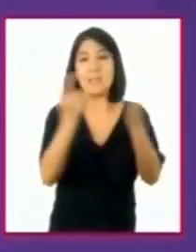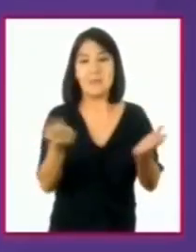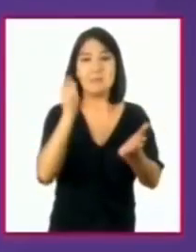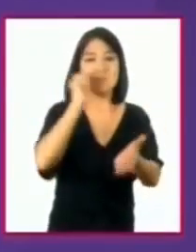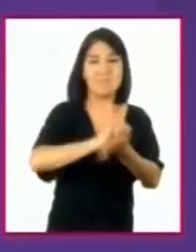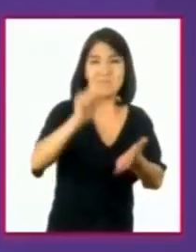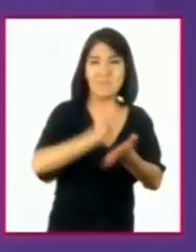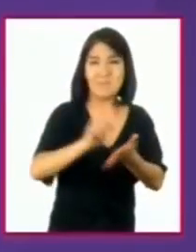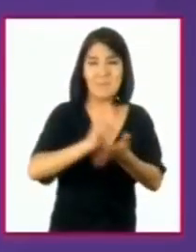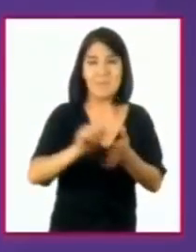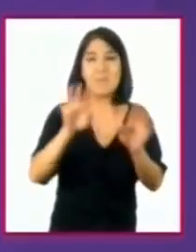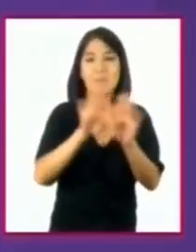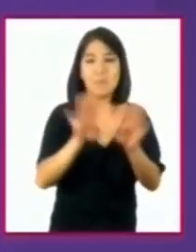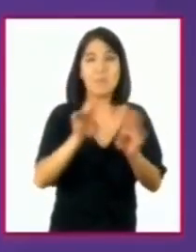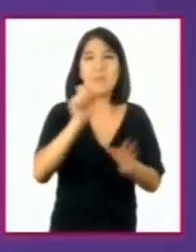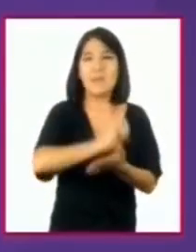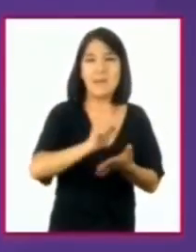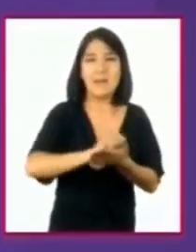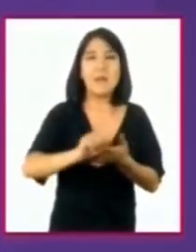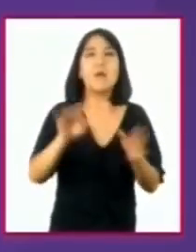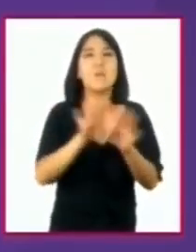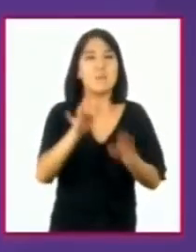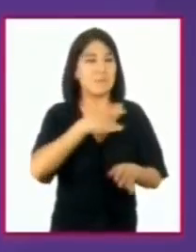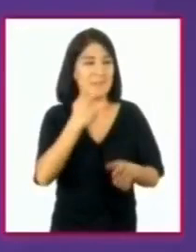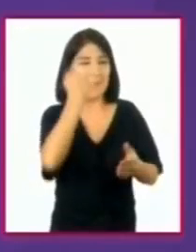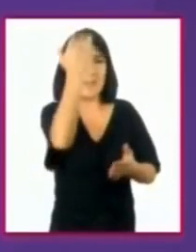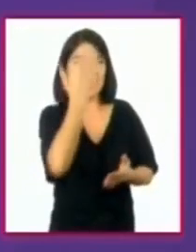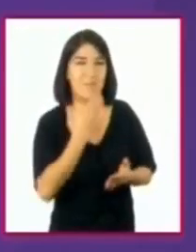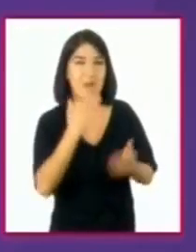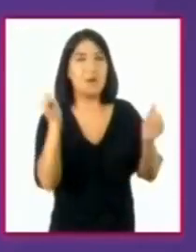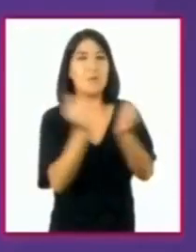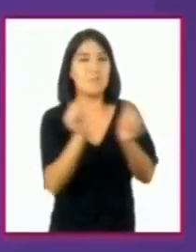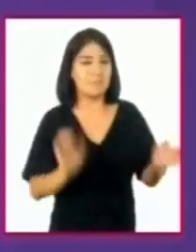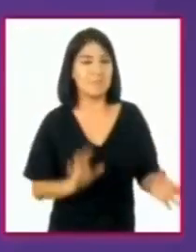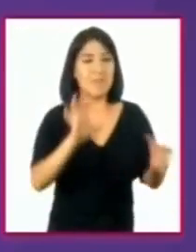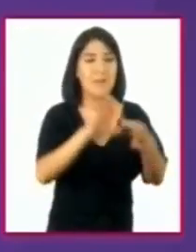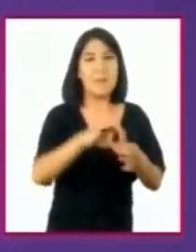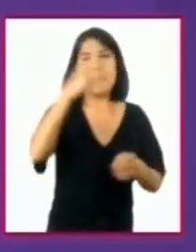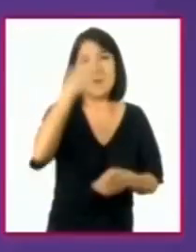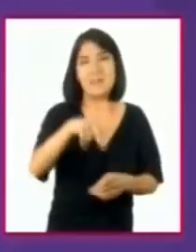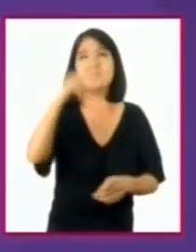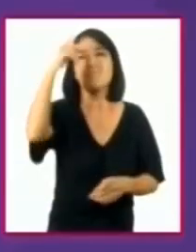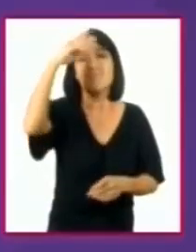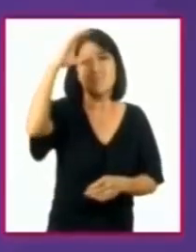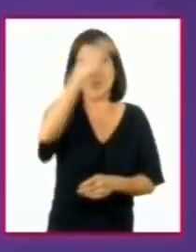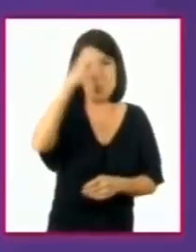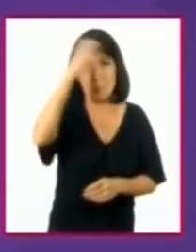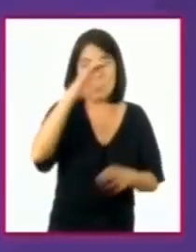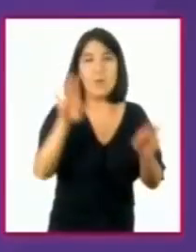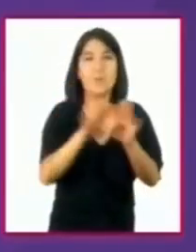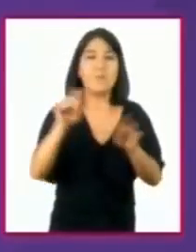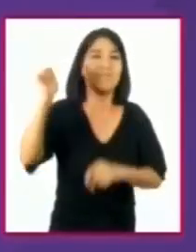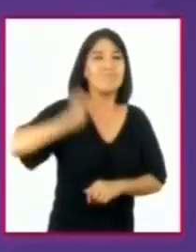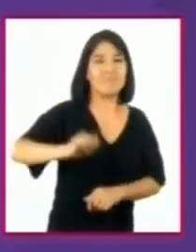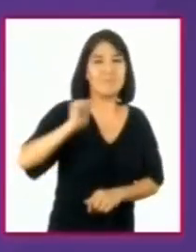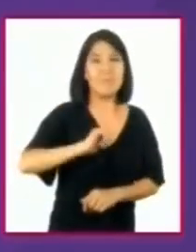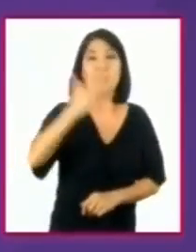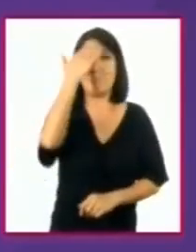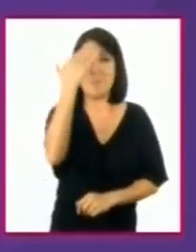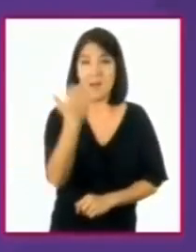los documentos pictóricos o de imágenes realizadas como productos culturales de las grandes civilizaciones